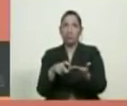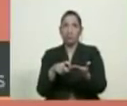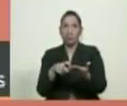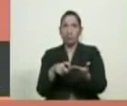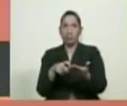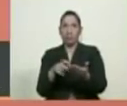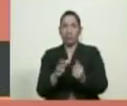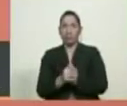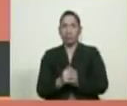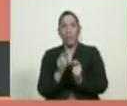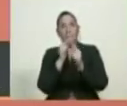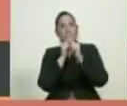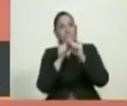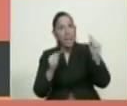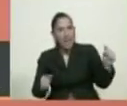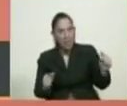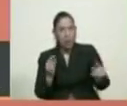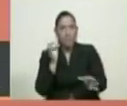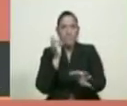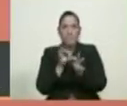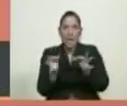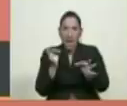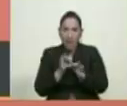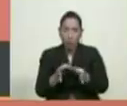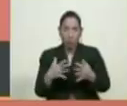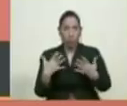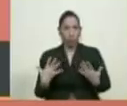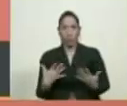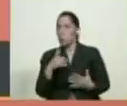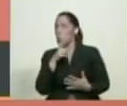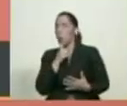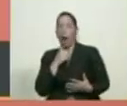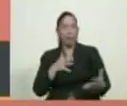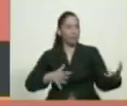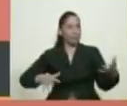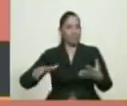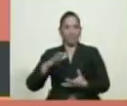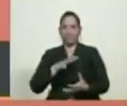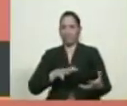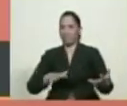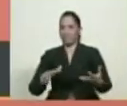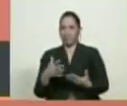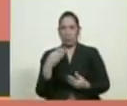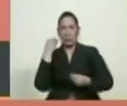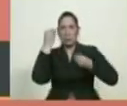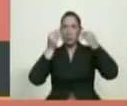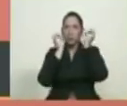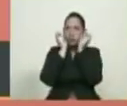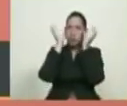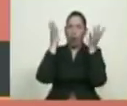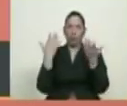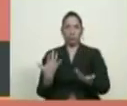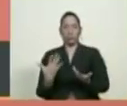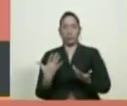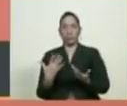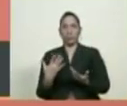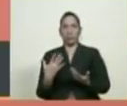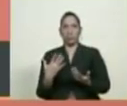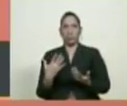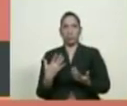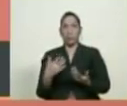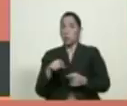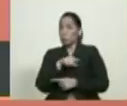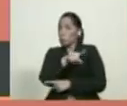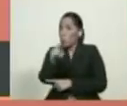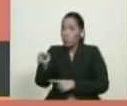a medio petro mensual. No hay excusa, no hay ningún argumento. Quien se coma la luz,